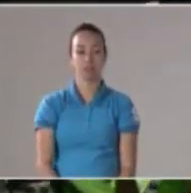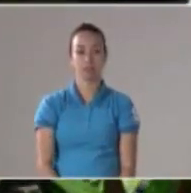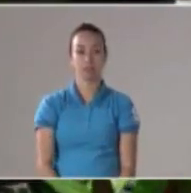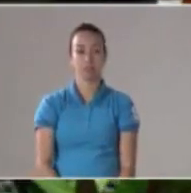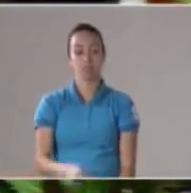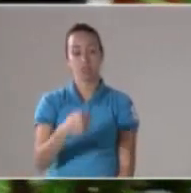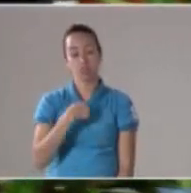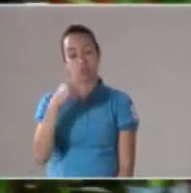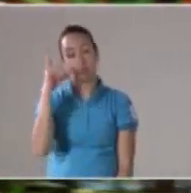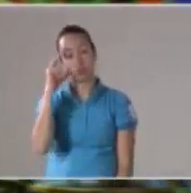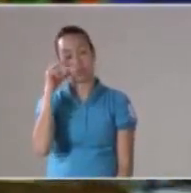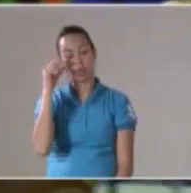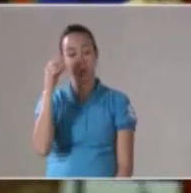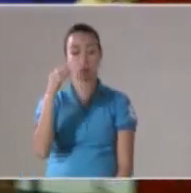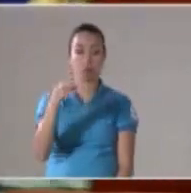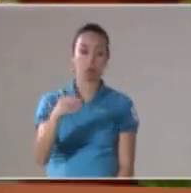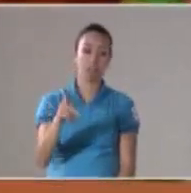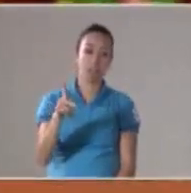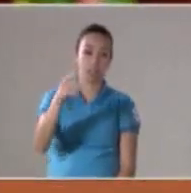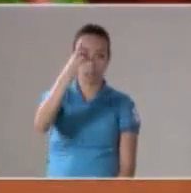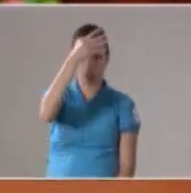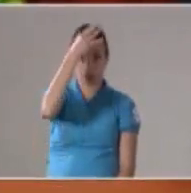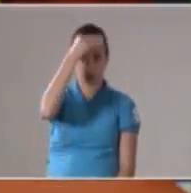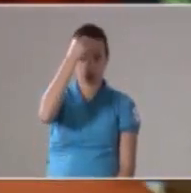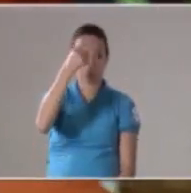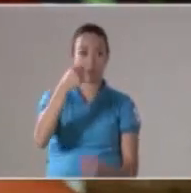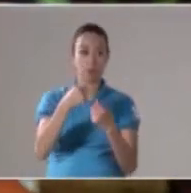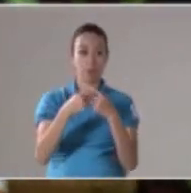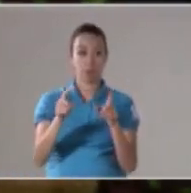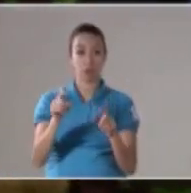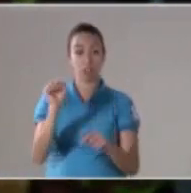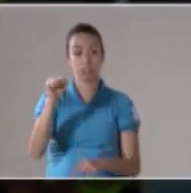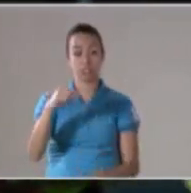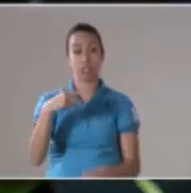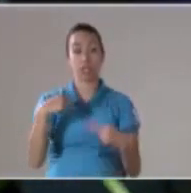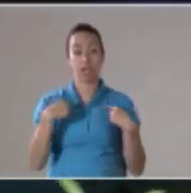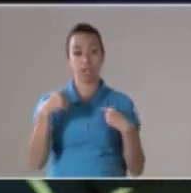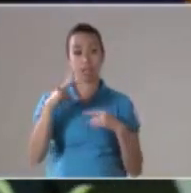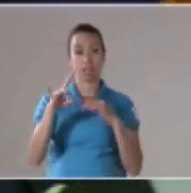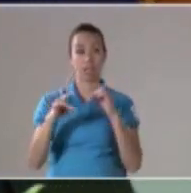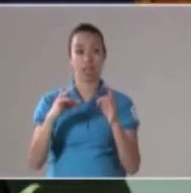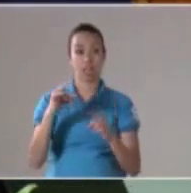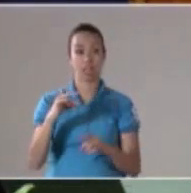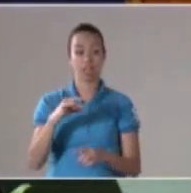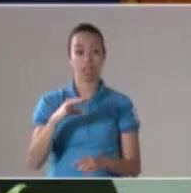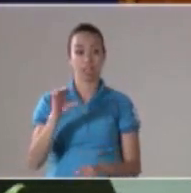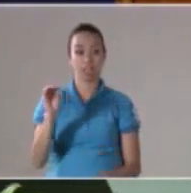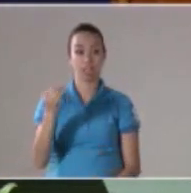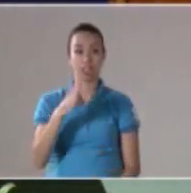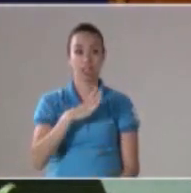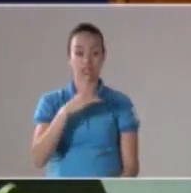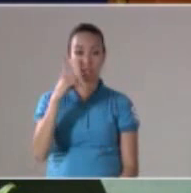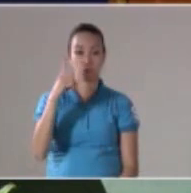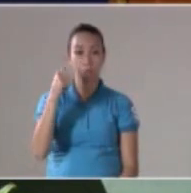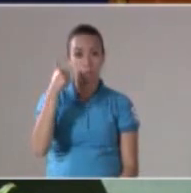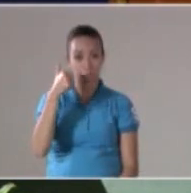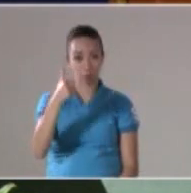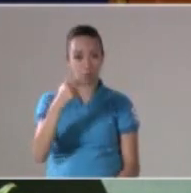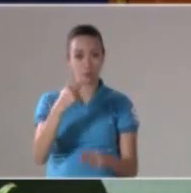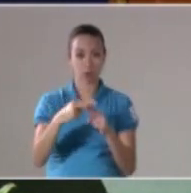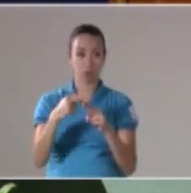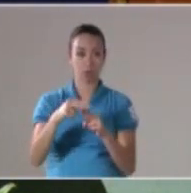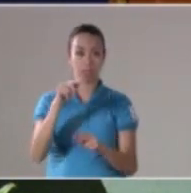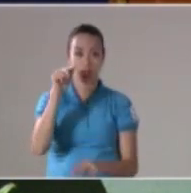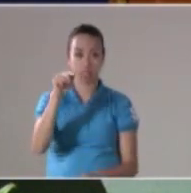escuchando, aprendiendo. Pero si hay alguien que tiene un buen nombre, ese es Dios.